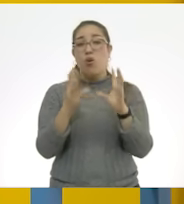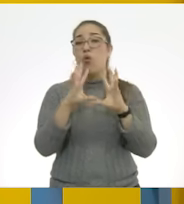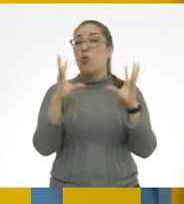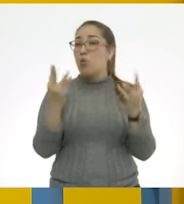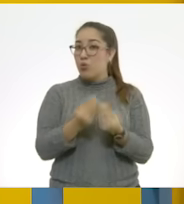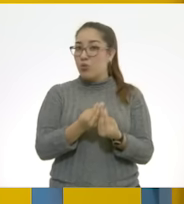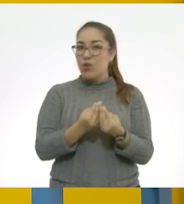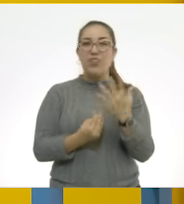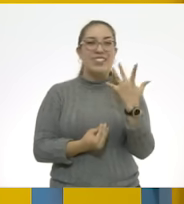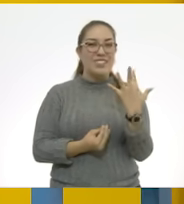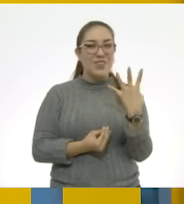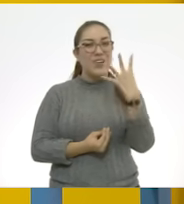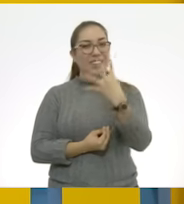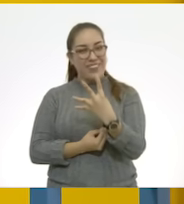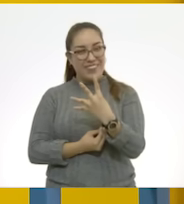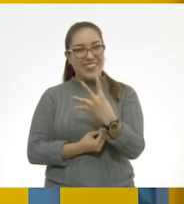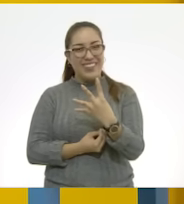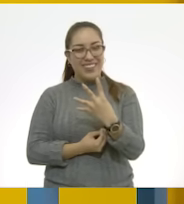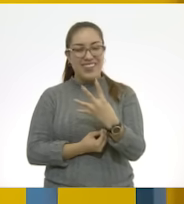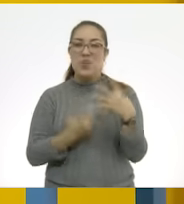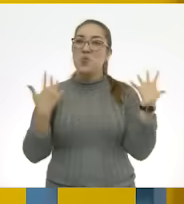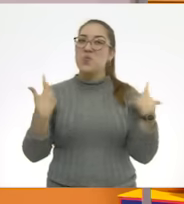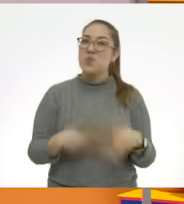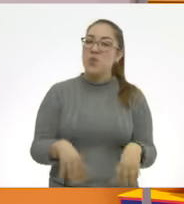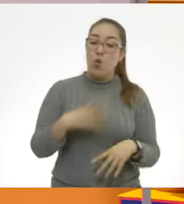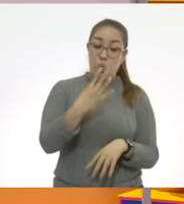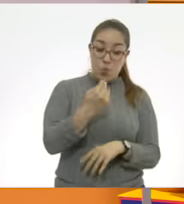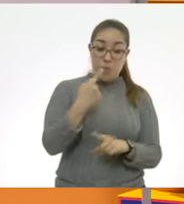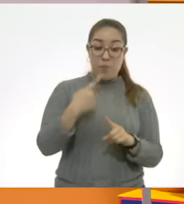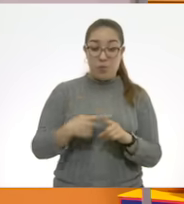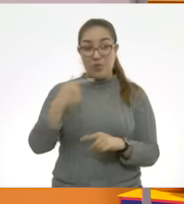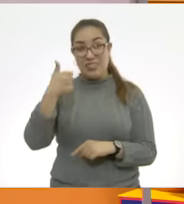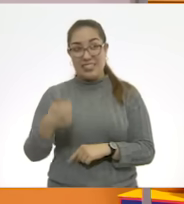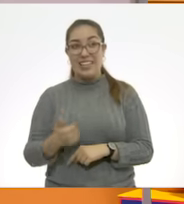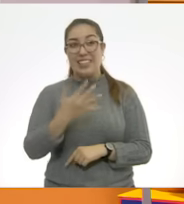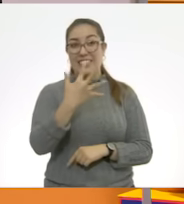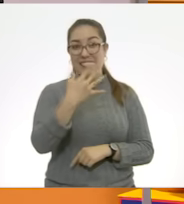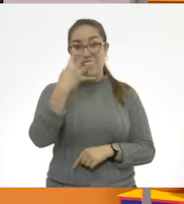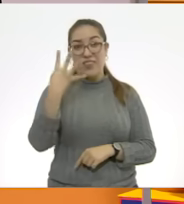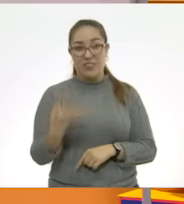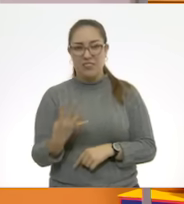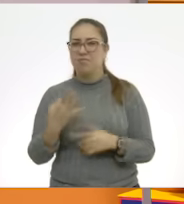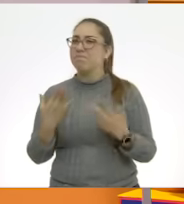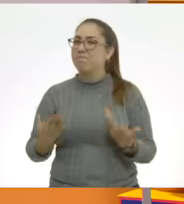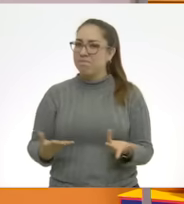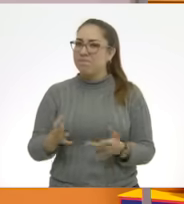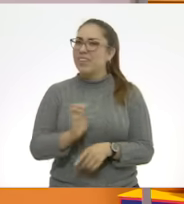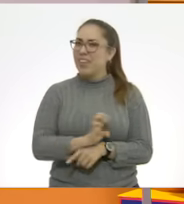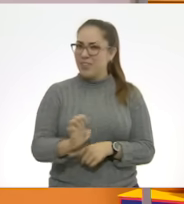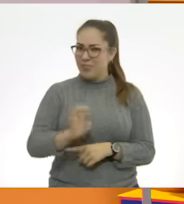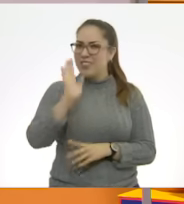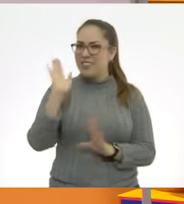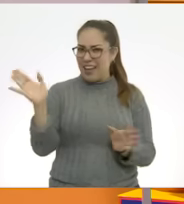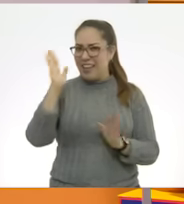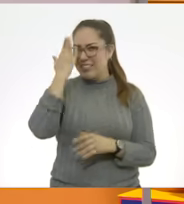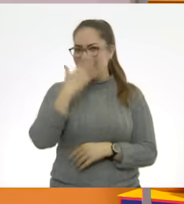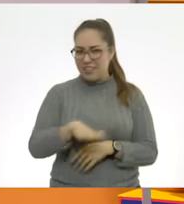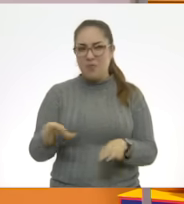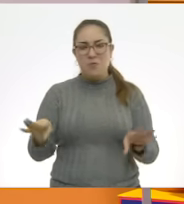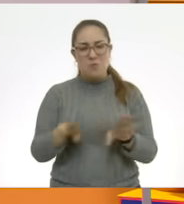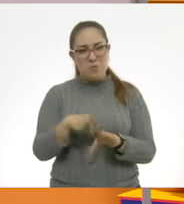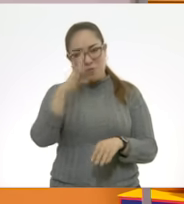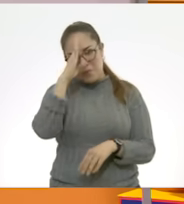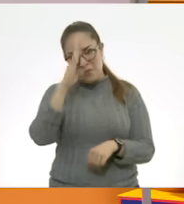son 54. 9 por 6, 54. Entonces ya sabemos más trucos para ir haciendo